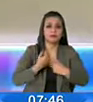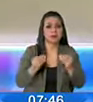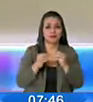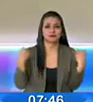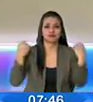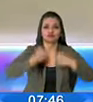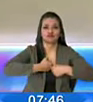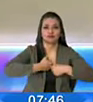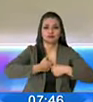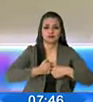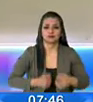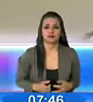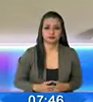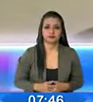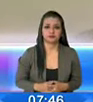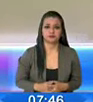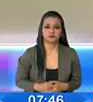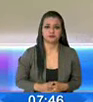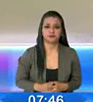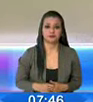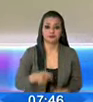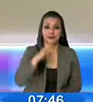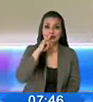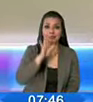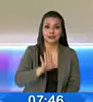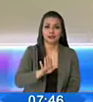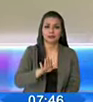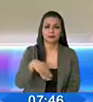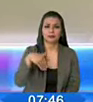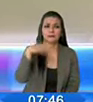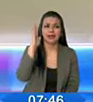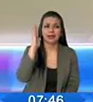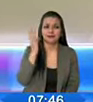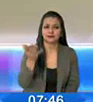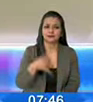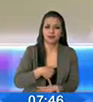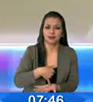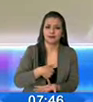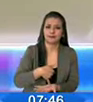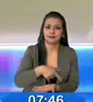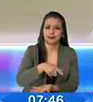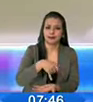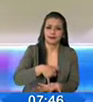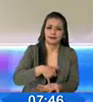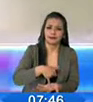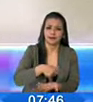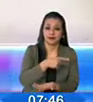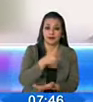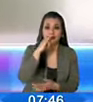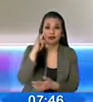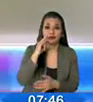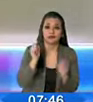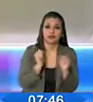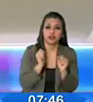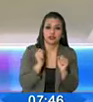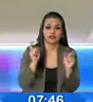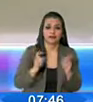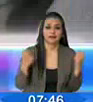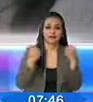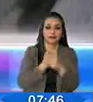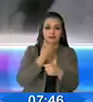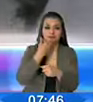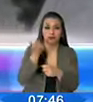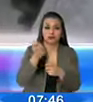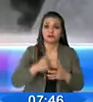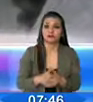adulto utilizaría, porque ellos tienen menos temperatura, por lo que tenemos que abrigarlos mejor.